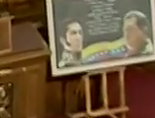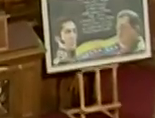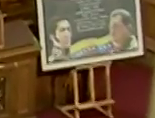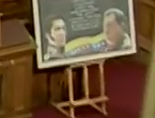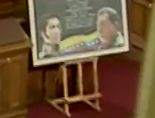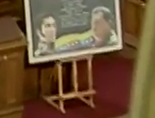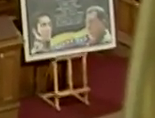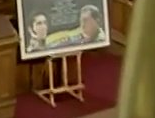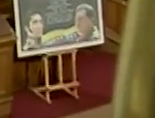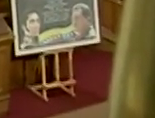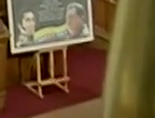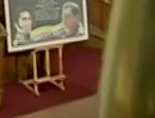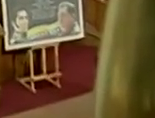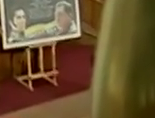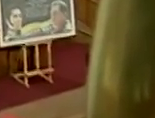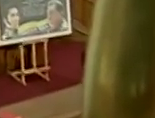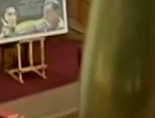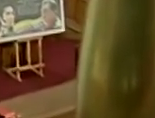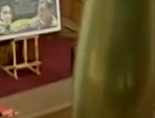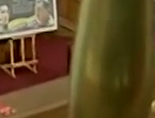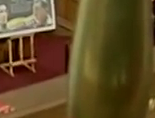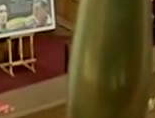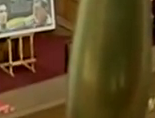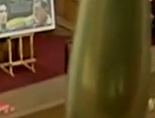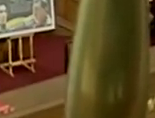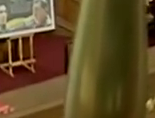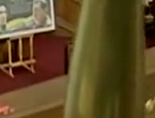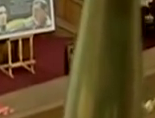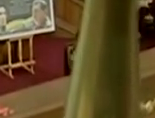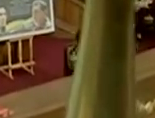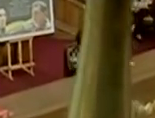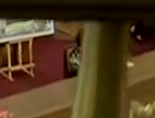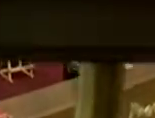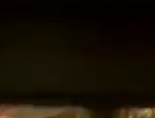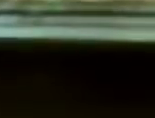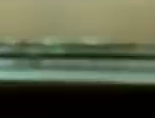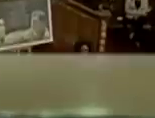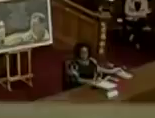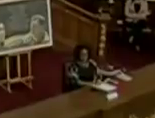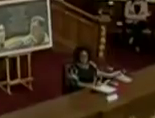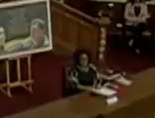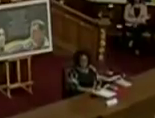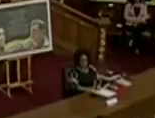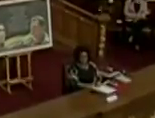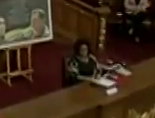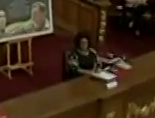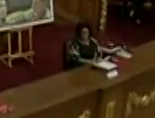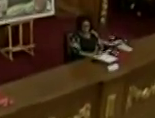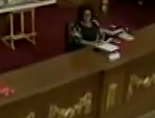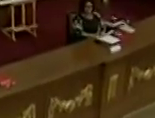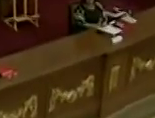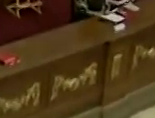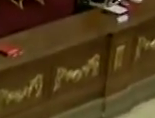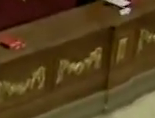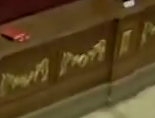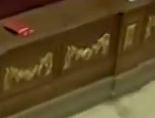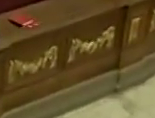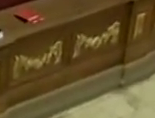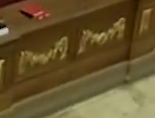historia. Le toca a quien ahorita elijamos como presidente o